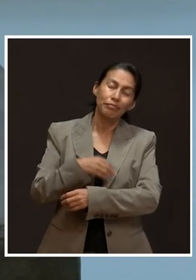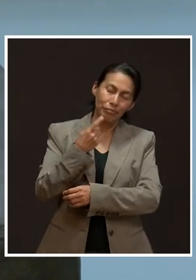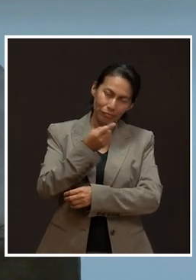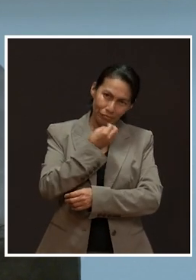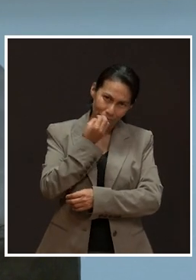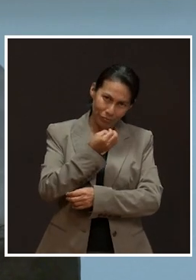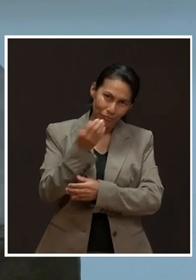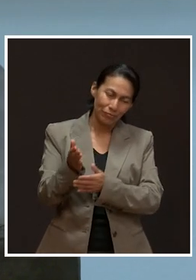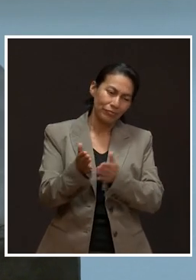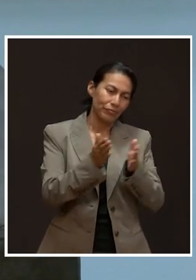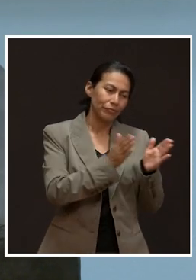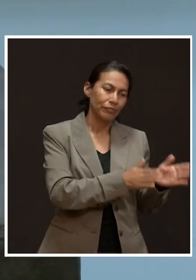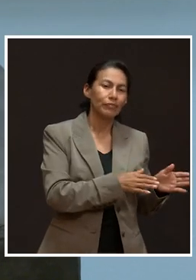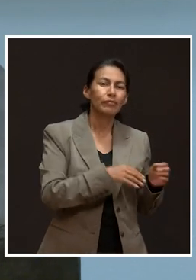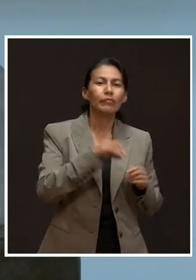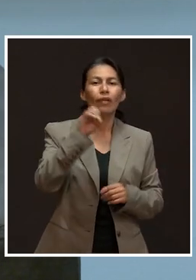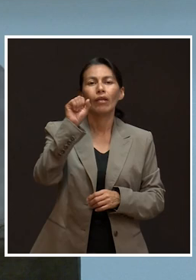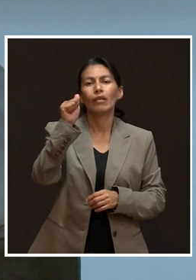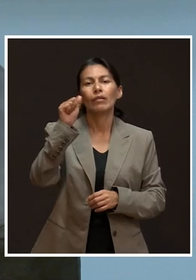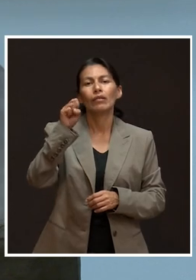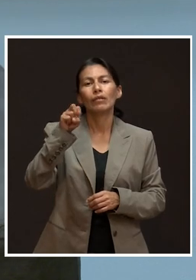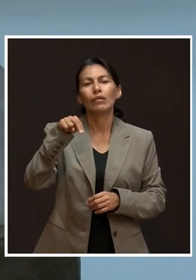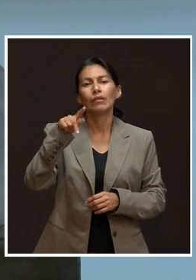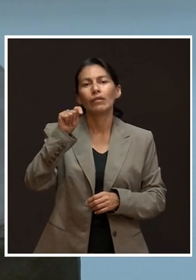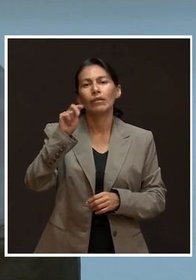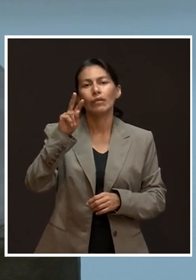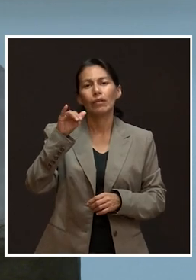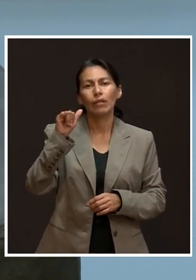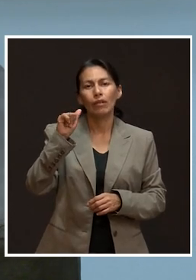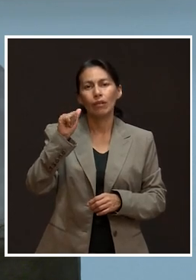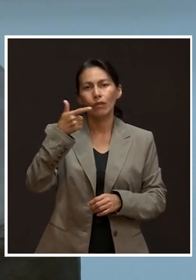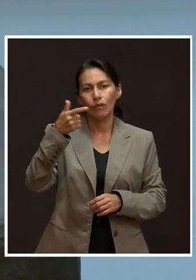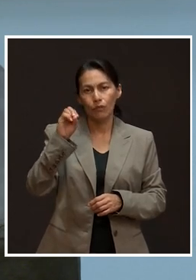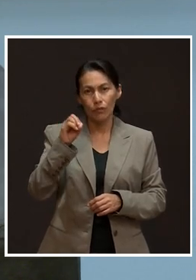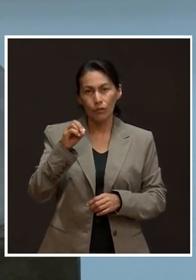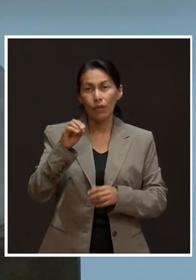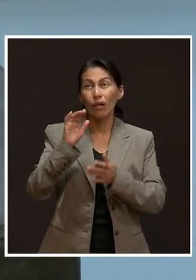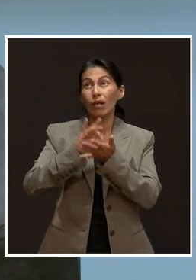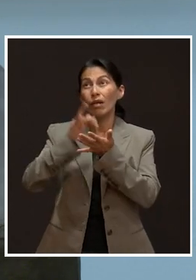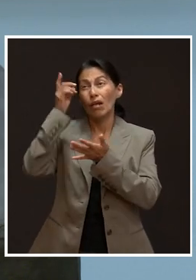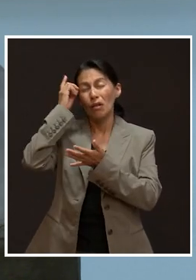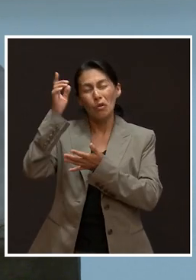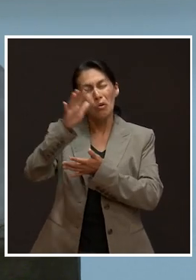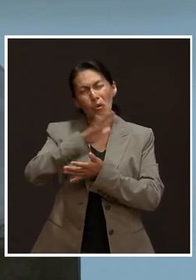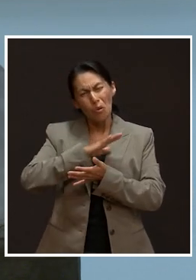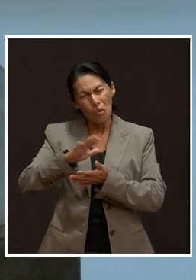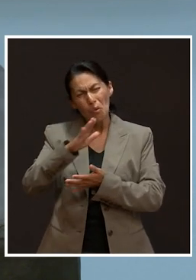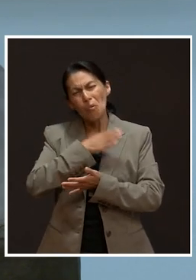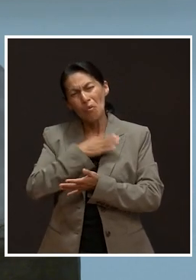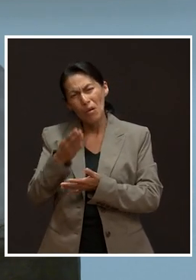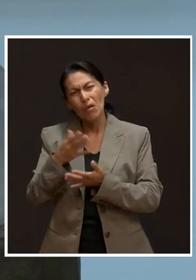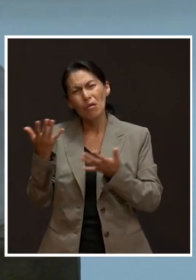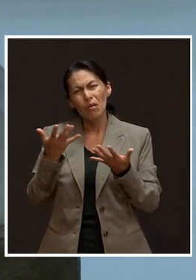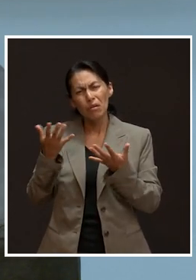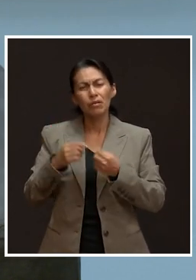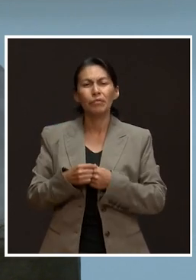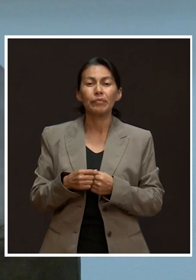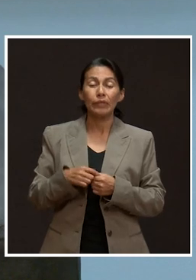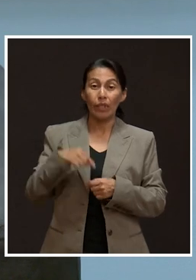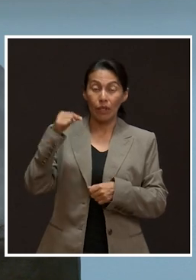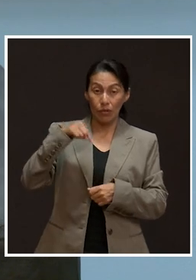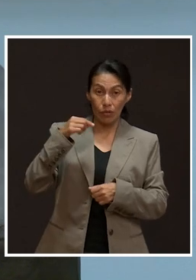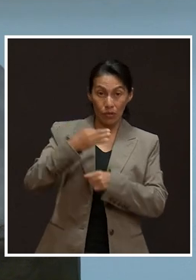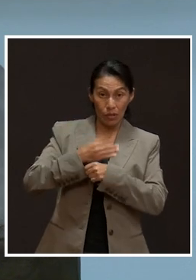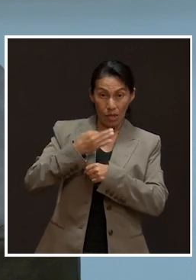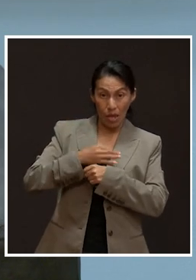e hijas y familia. Vamos a estar orando, María, por esto. Santiago, agradeciendo a Dios por todo lo bueno que ha